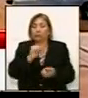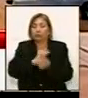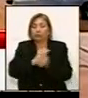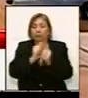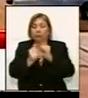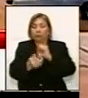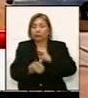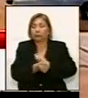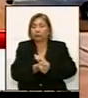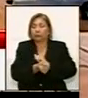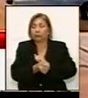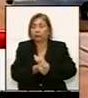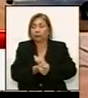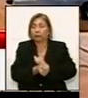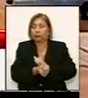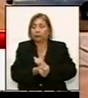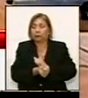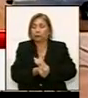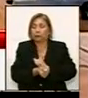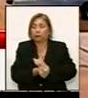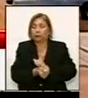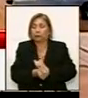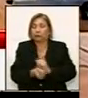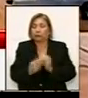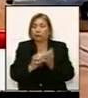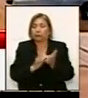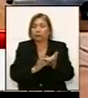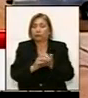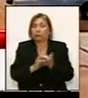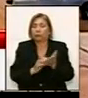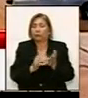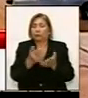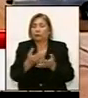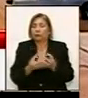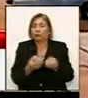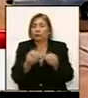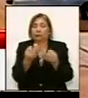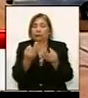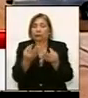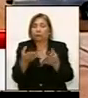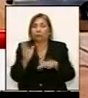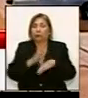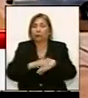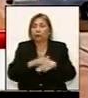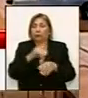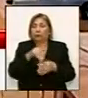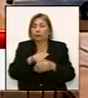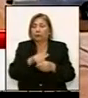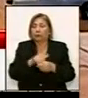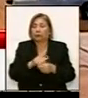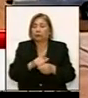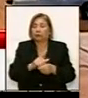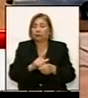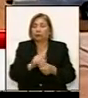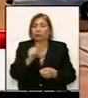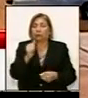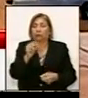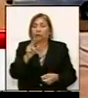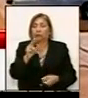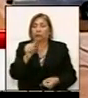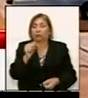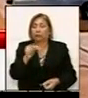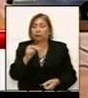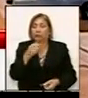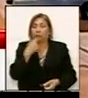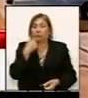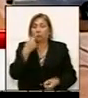que tenemos que volver a computar la votación respecto al pedido del congresista Arana para